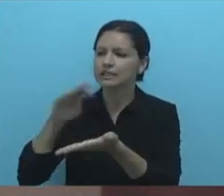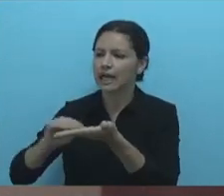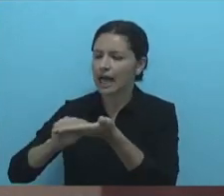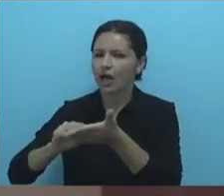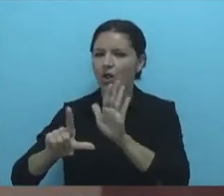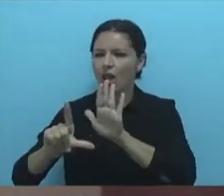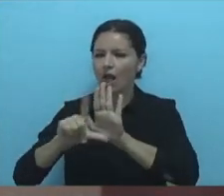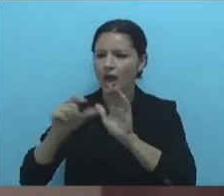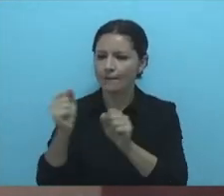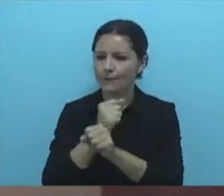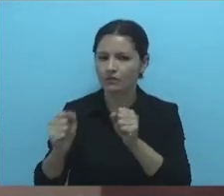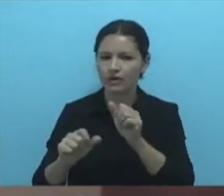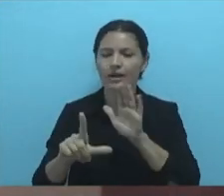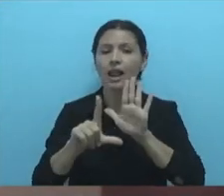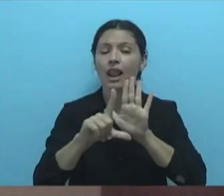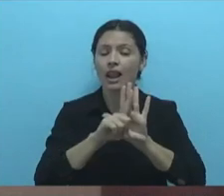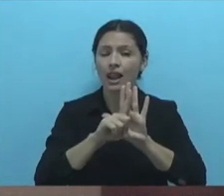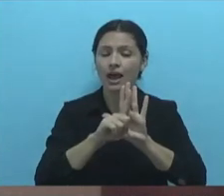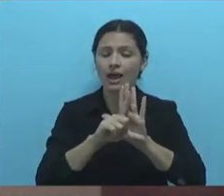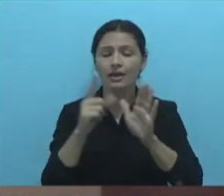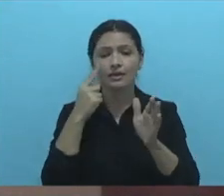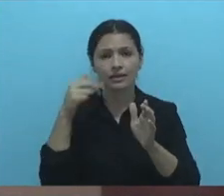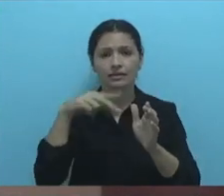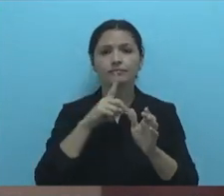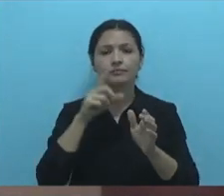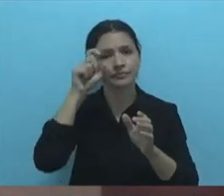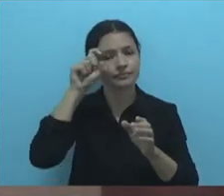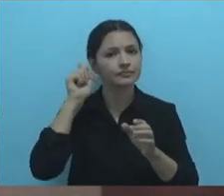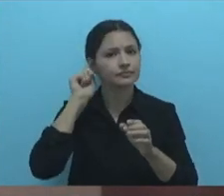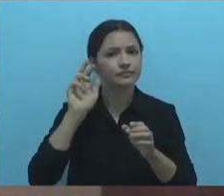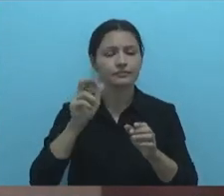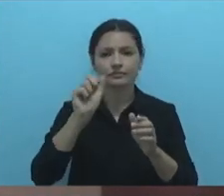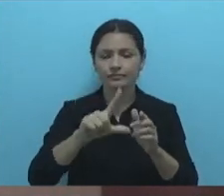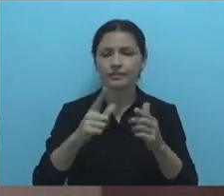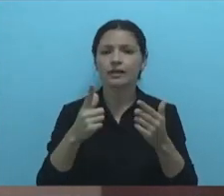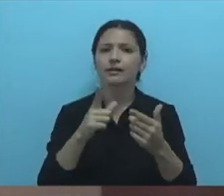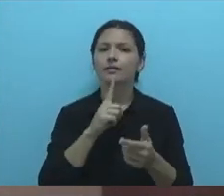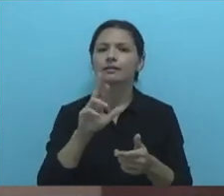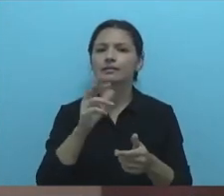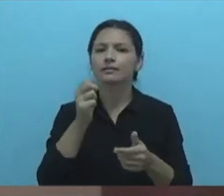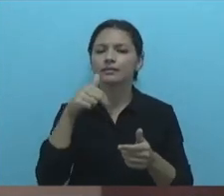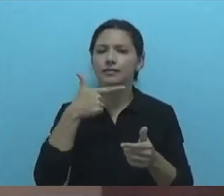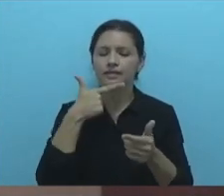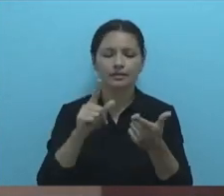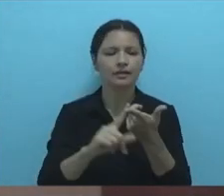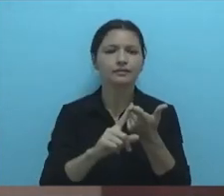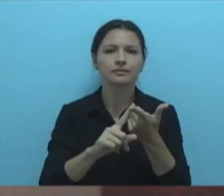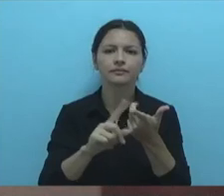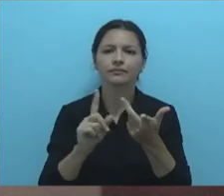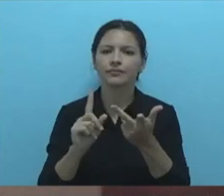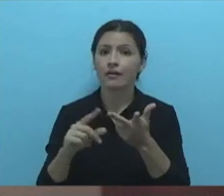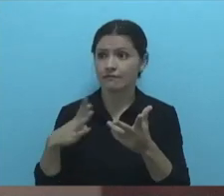aprueba esta ley que apruebe la ley integral trans que apruebe la ley integral trans que está en el senado santafesino